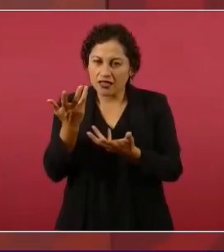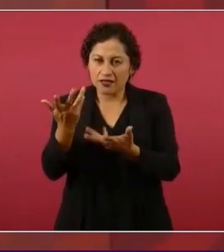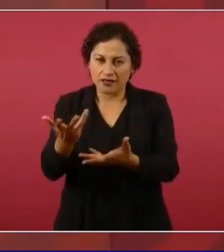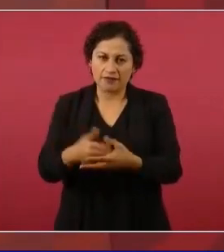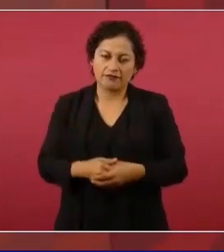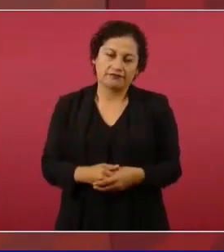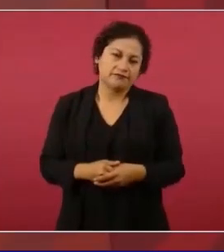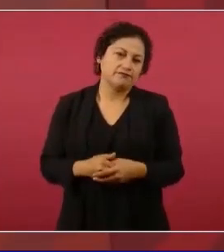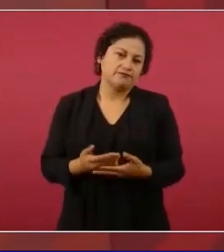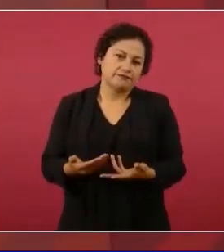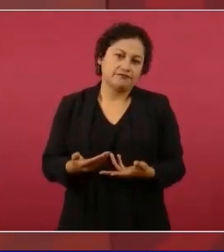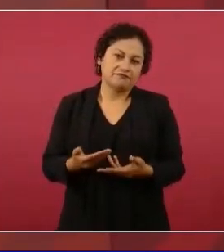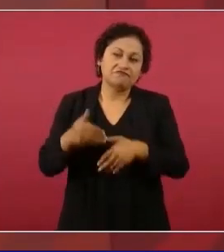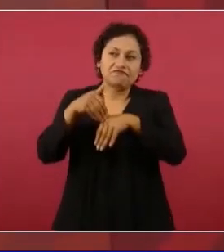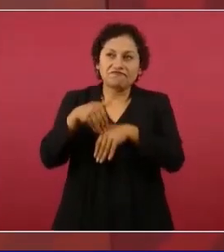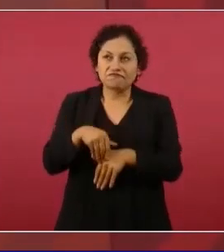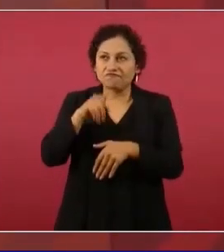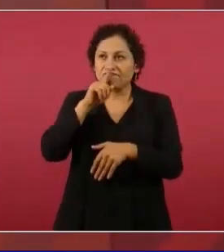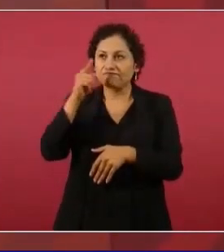y reciben órdenes.